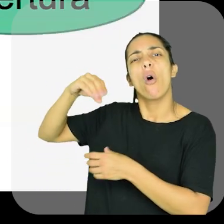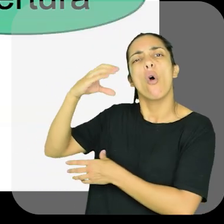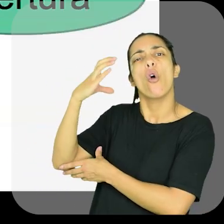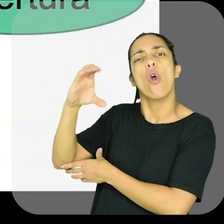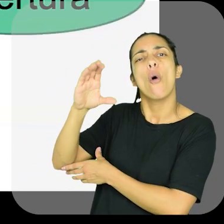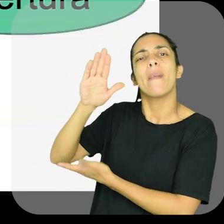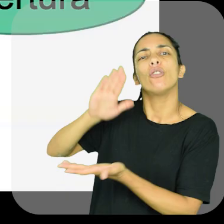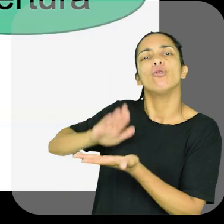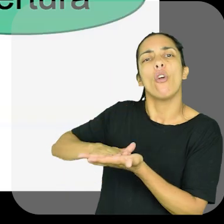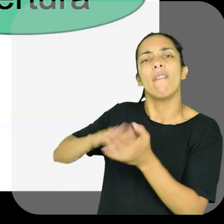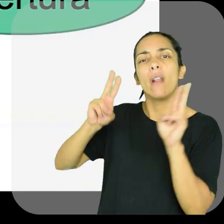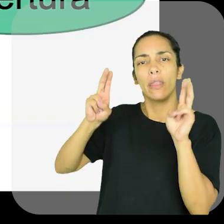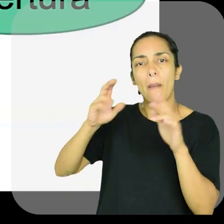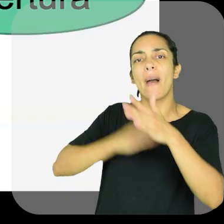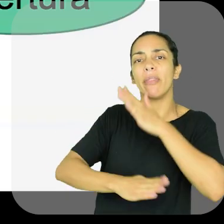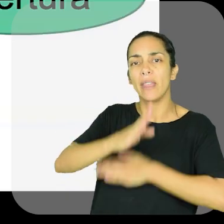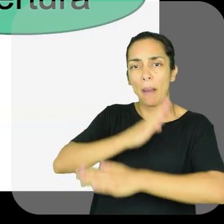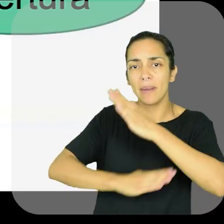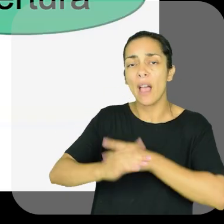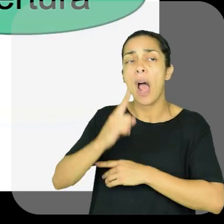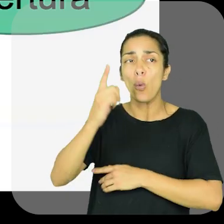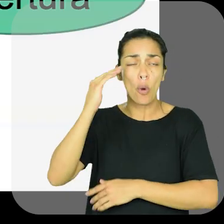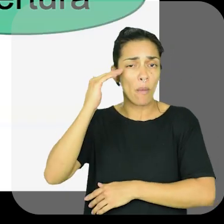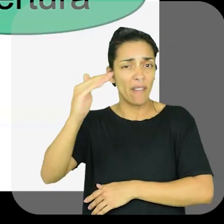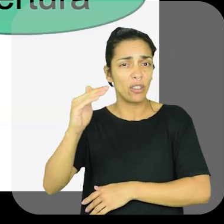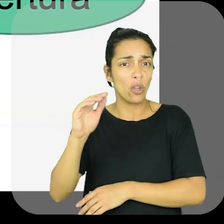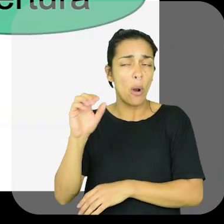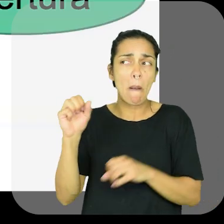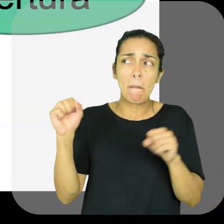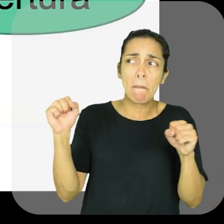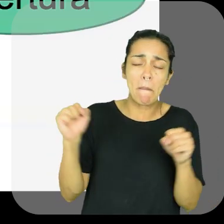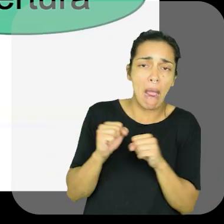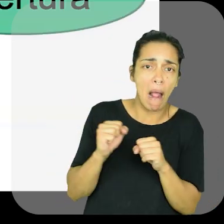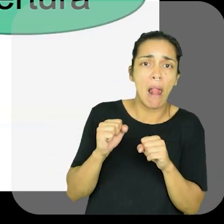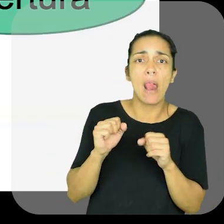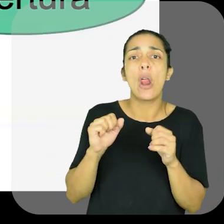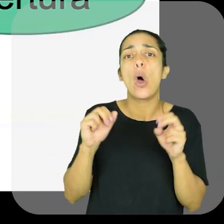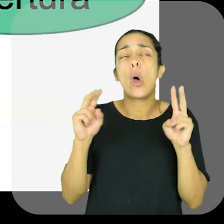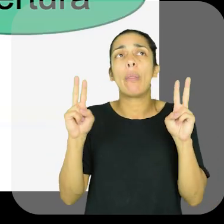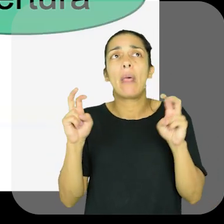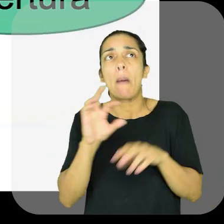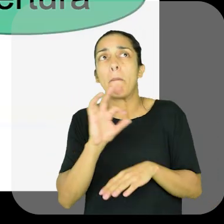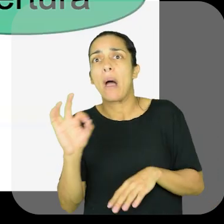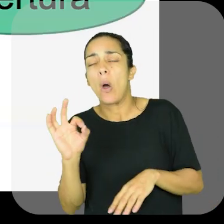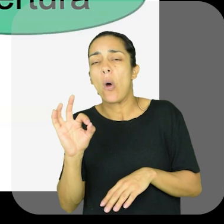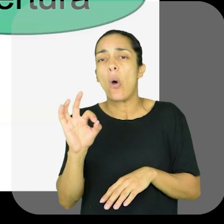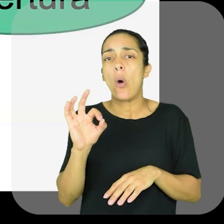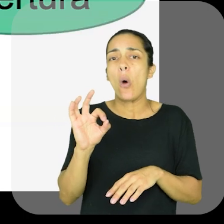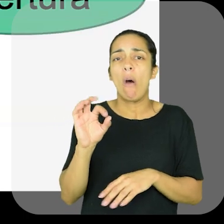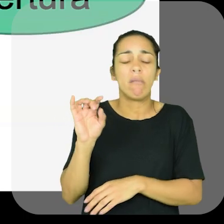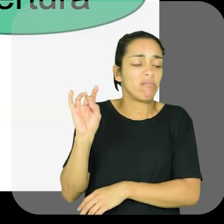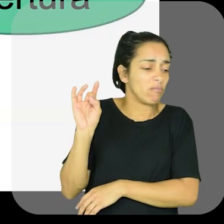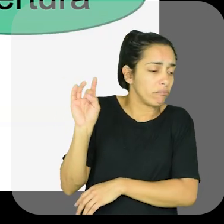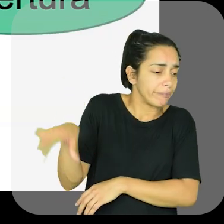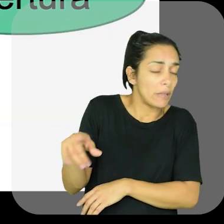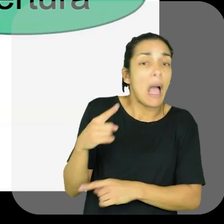Hay profes que ven la discapacidad con apatía, con temor, algunos ven la discapacidad